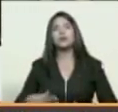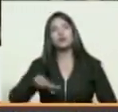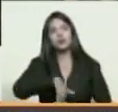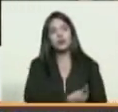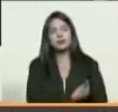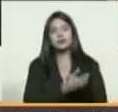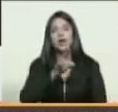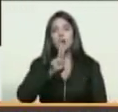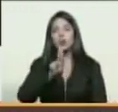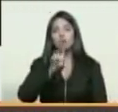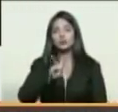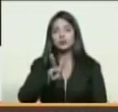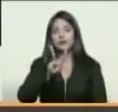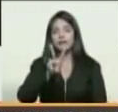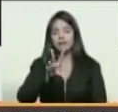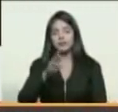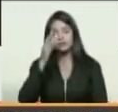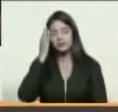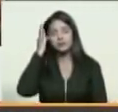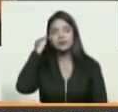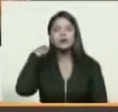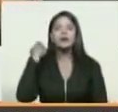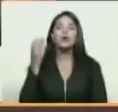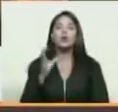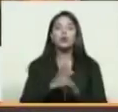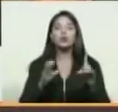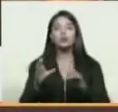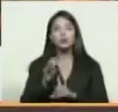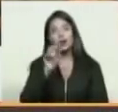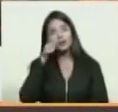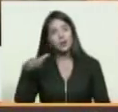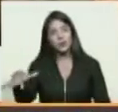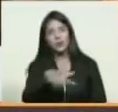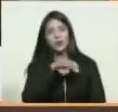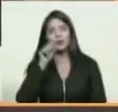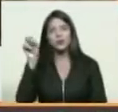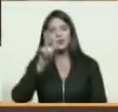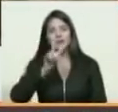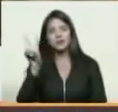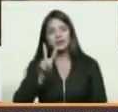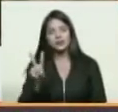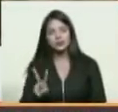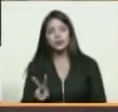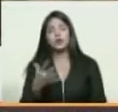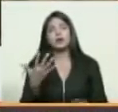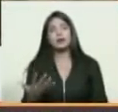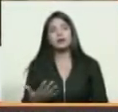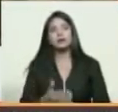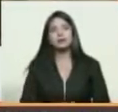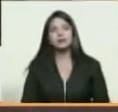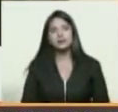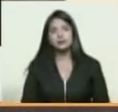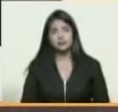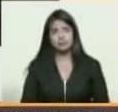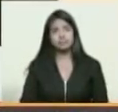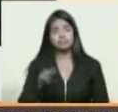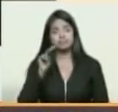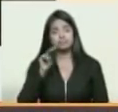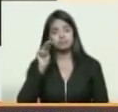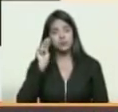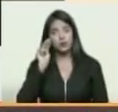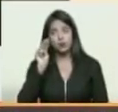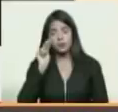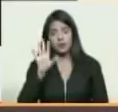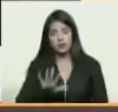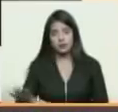Central de Venezuela, patrimonio cultural del pueblo venezolano, para el Orfeón del Magisterio